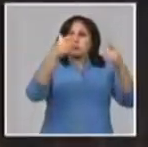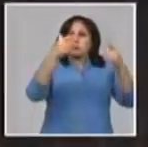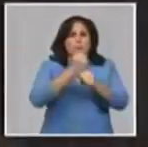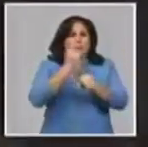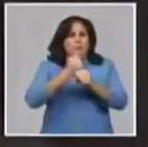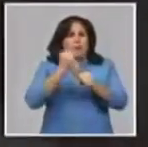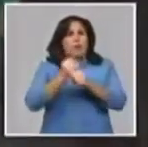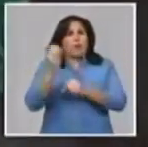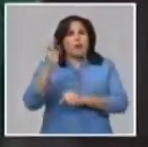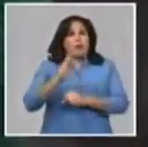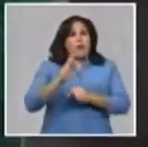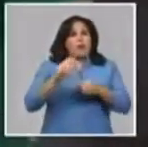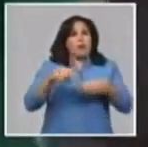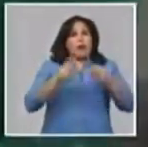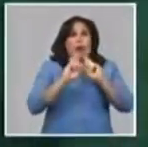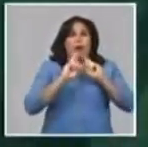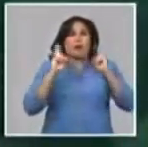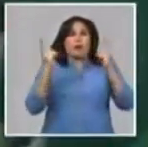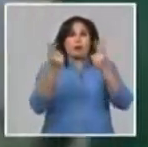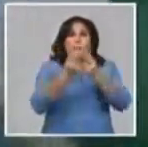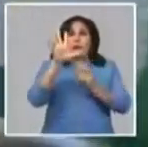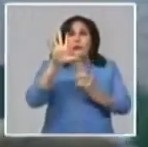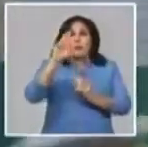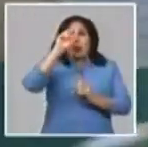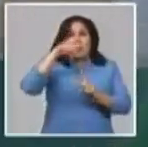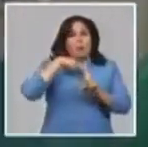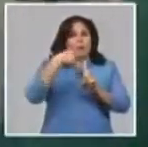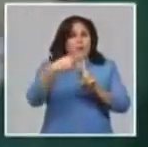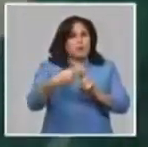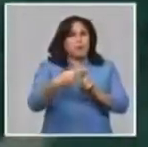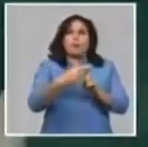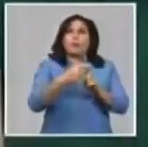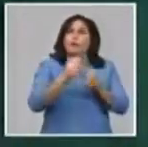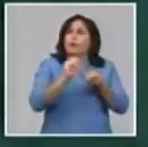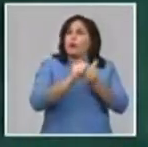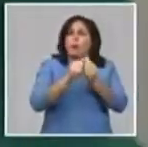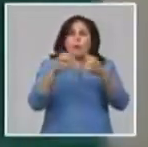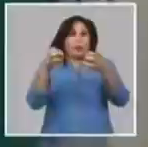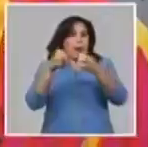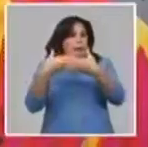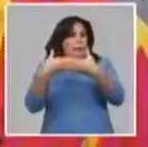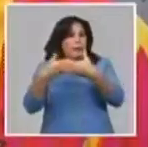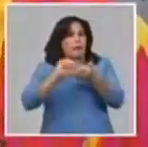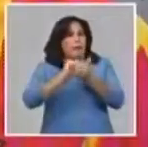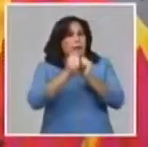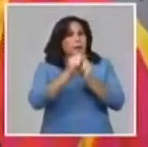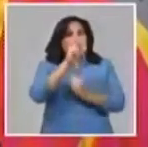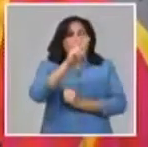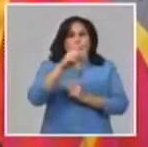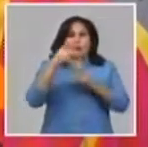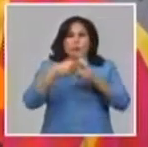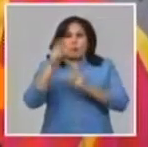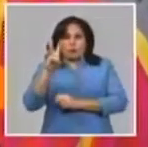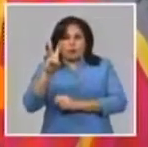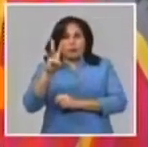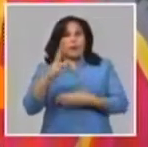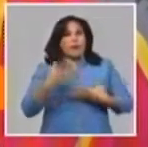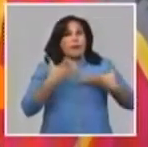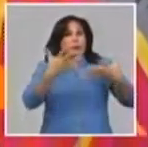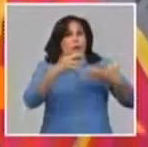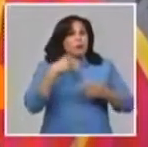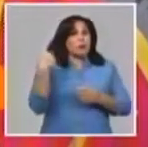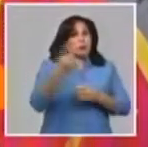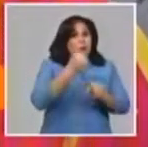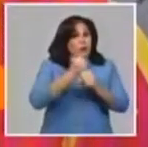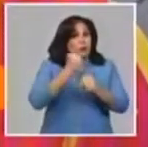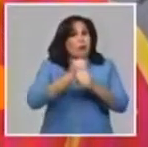Provienen del Estadio 5 de Septiembre y los combinados deportivos 2 y 3 de nuestra ciudad. En sentido general, la disposición de todos los